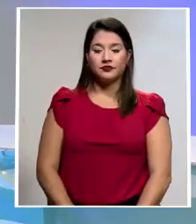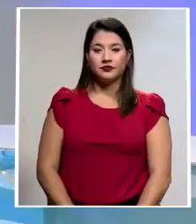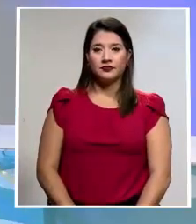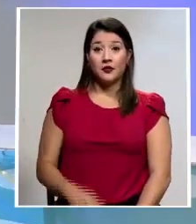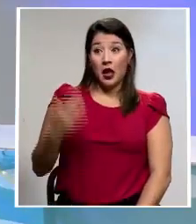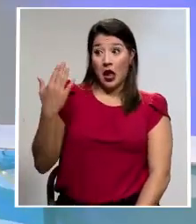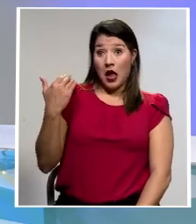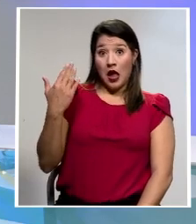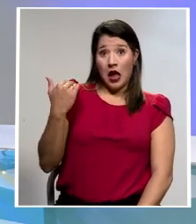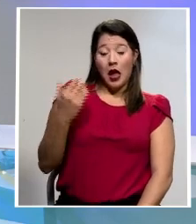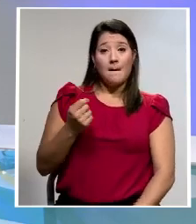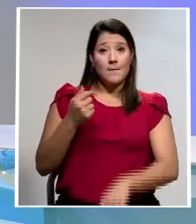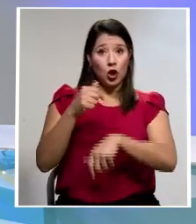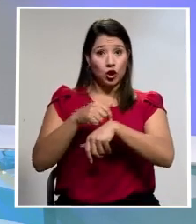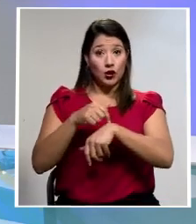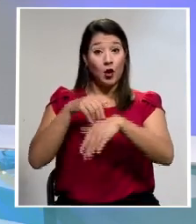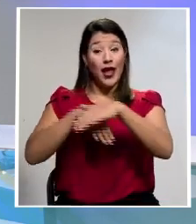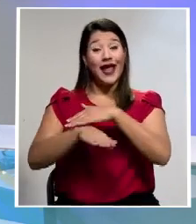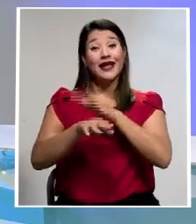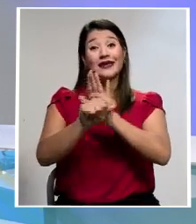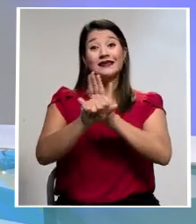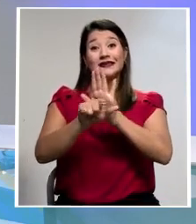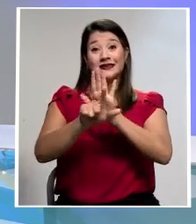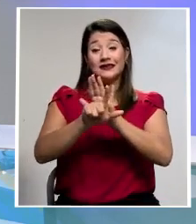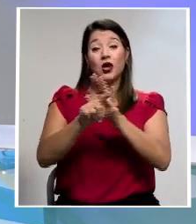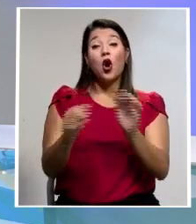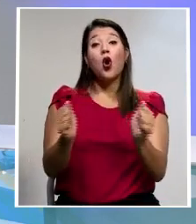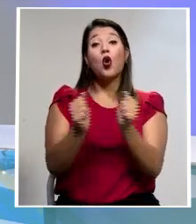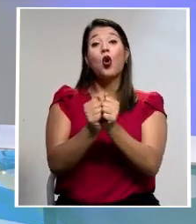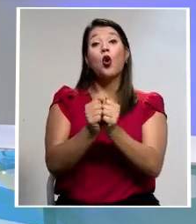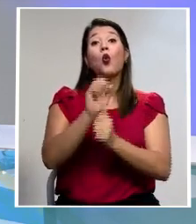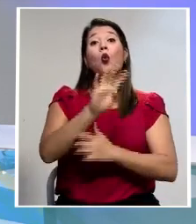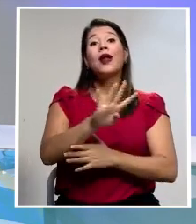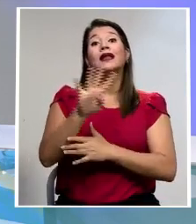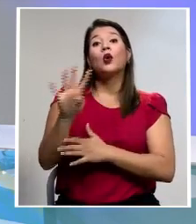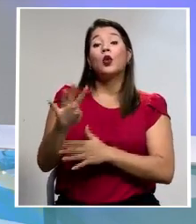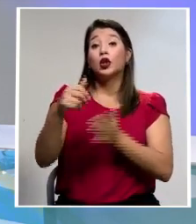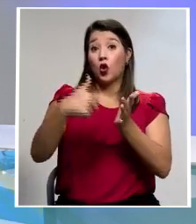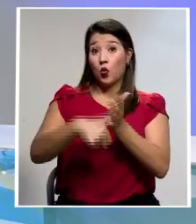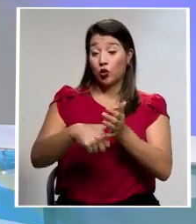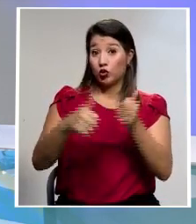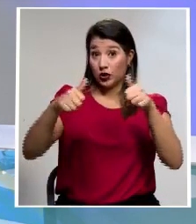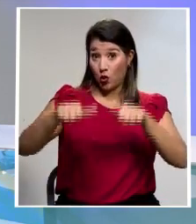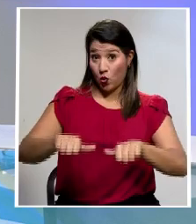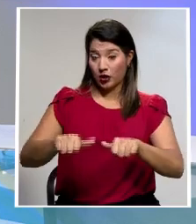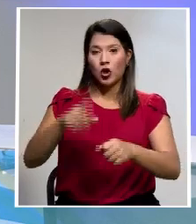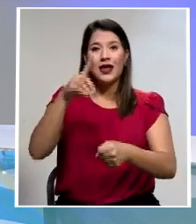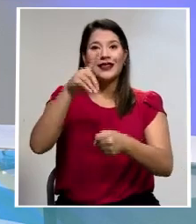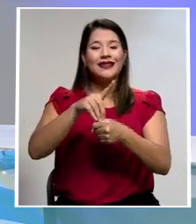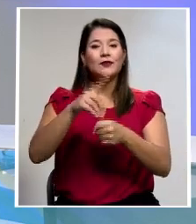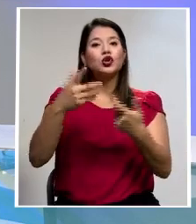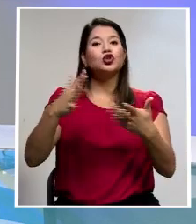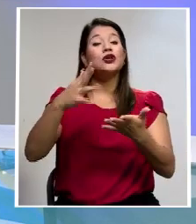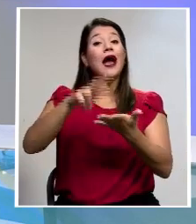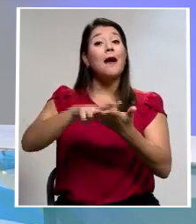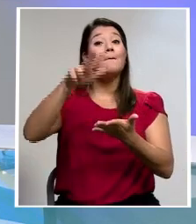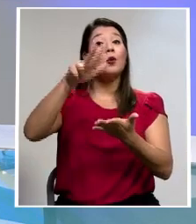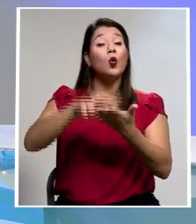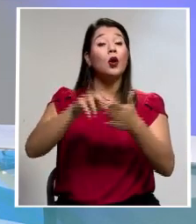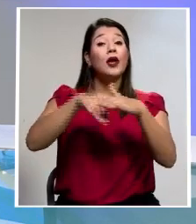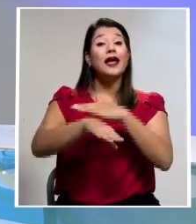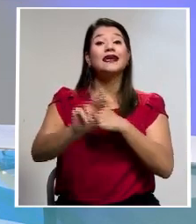Hace pocos minutos, en el Congreso, con 44 votos a favor, los diputados aprobaron en segundo